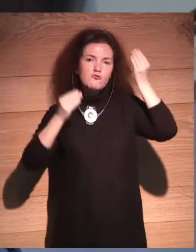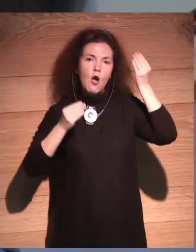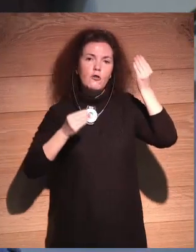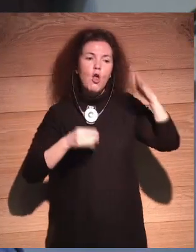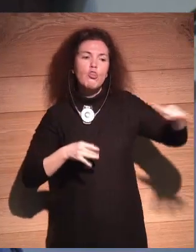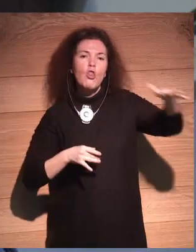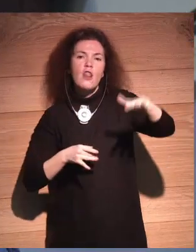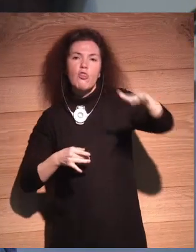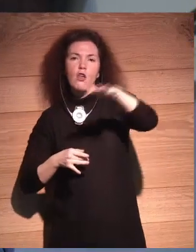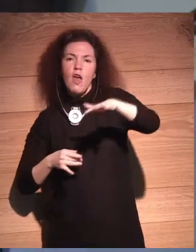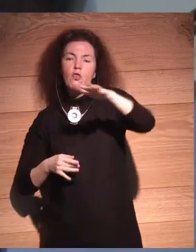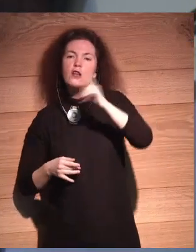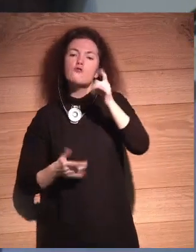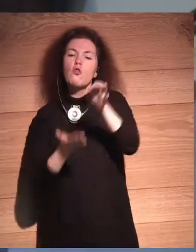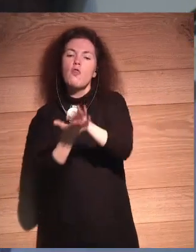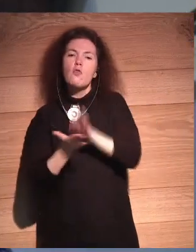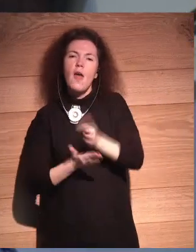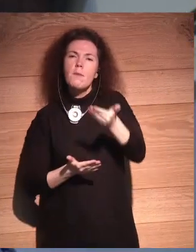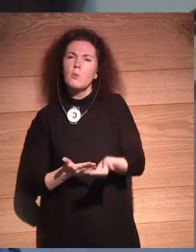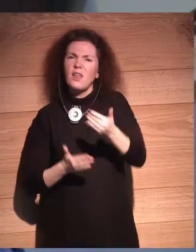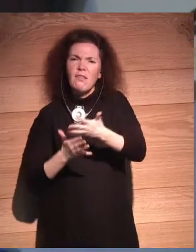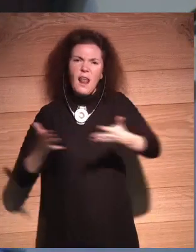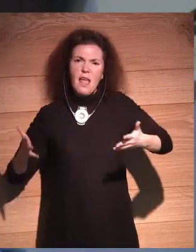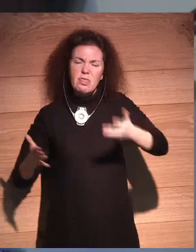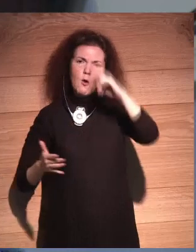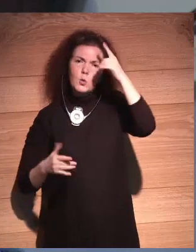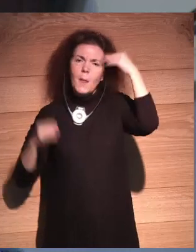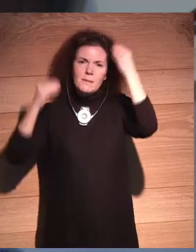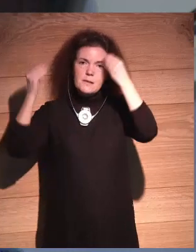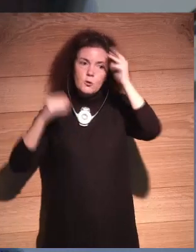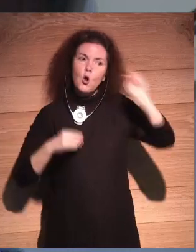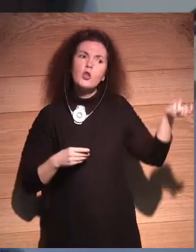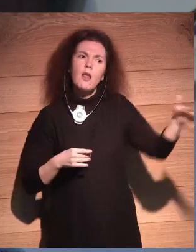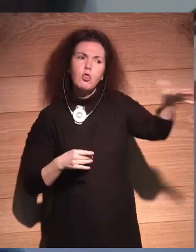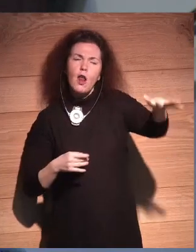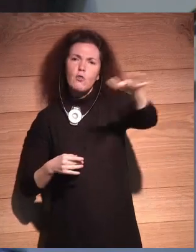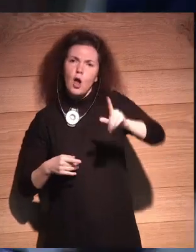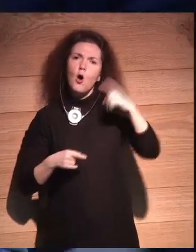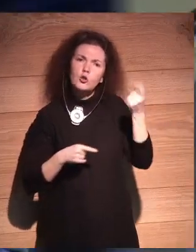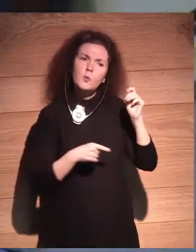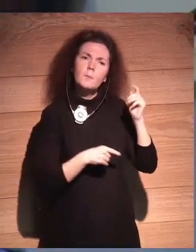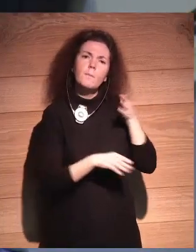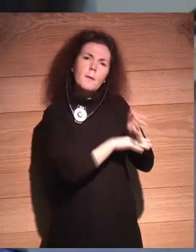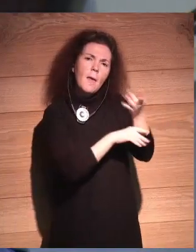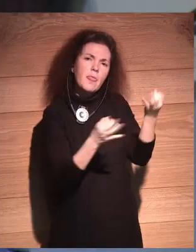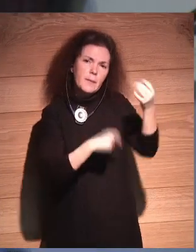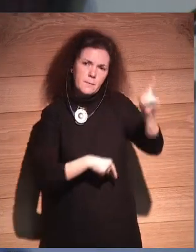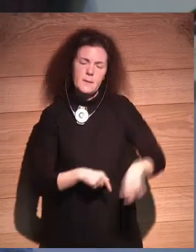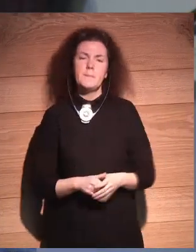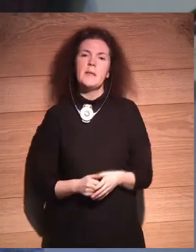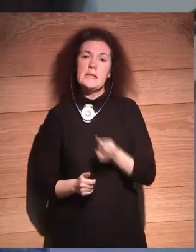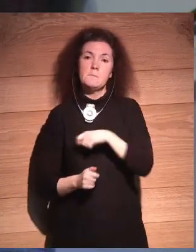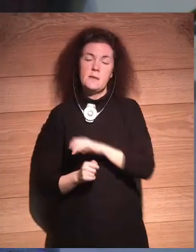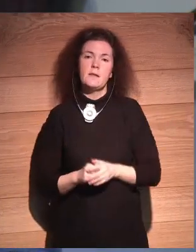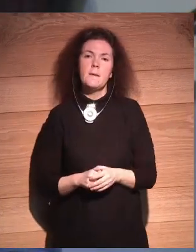tengan lugar más allá de estos grandes centros de la cultura y del pensamiento que hay en España. La verdad es que